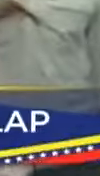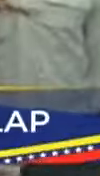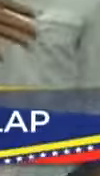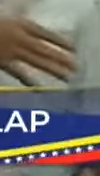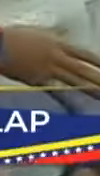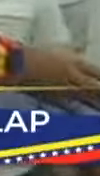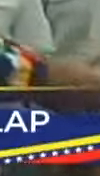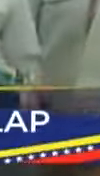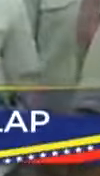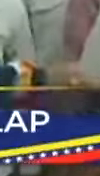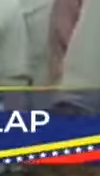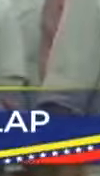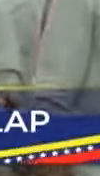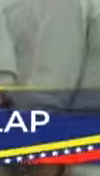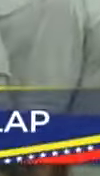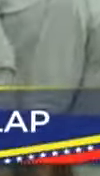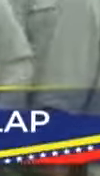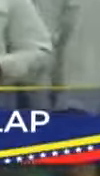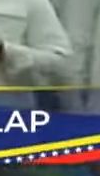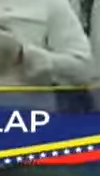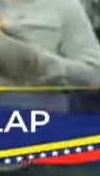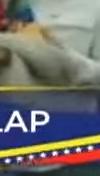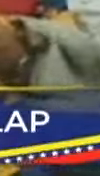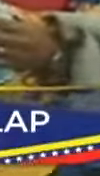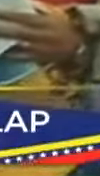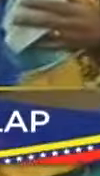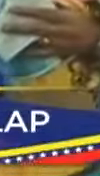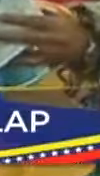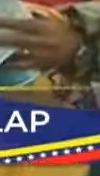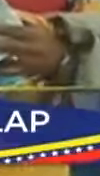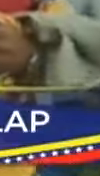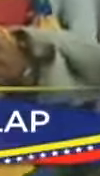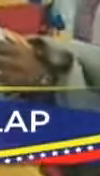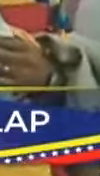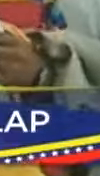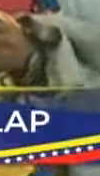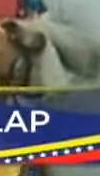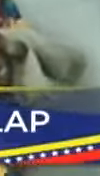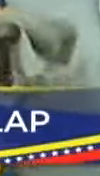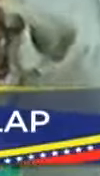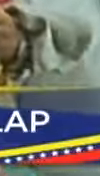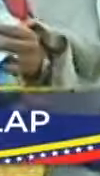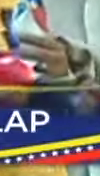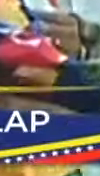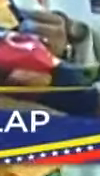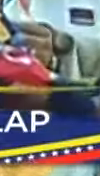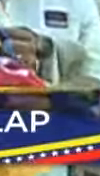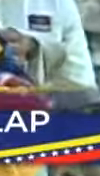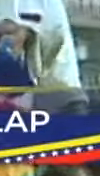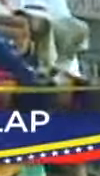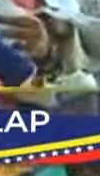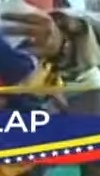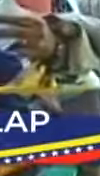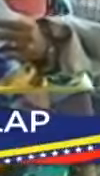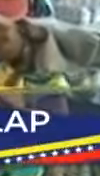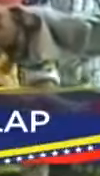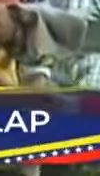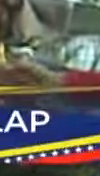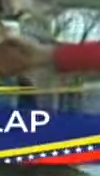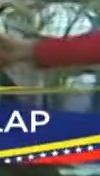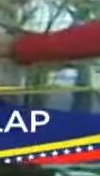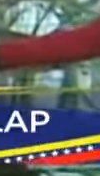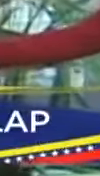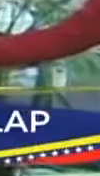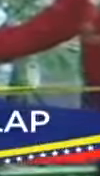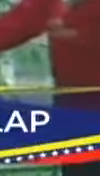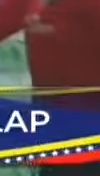de plátano. También comparte con el CLAP de Palmarito, parte baja, productor de miel y fábrica de colmenas,